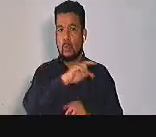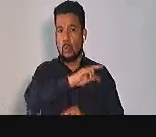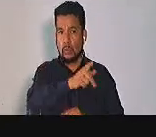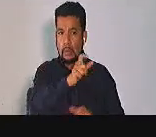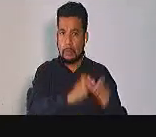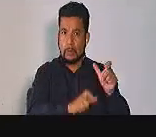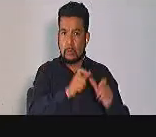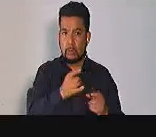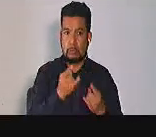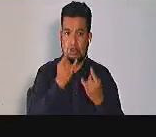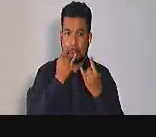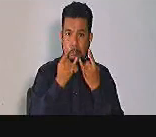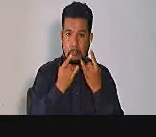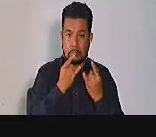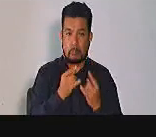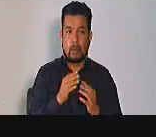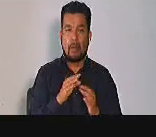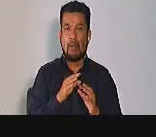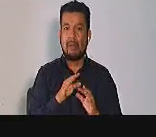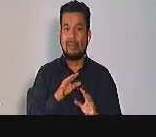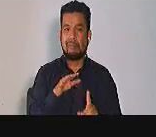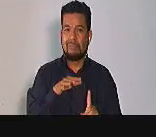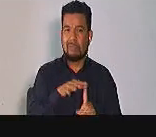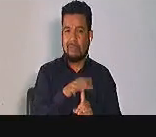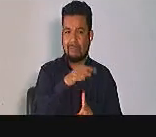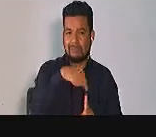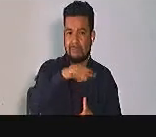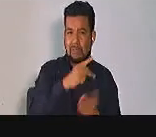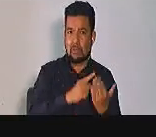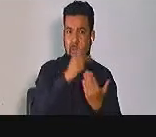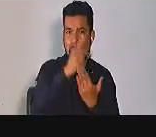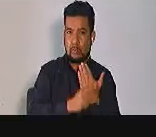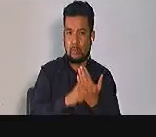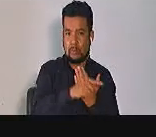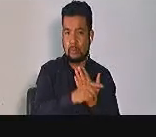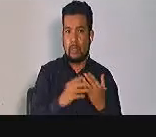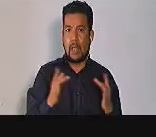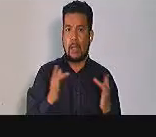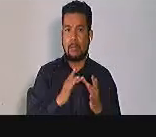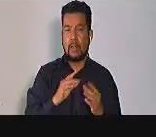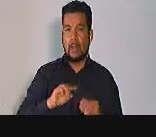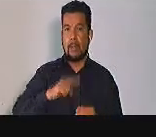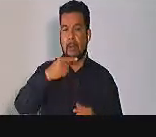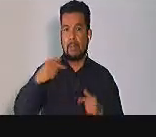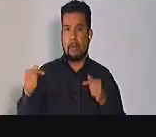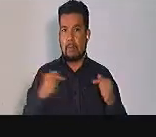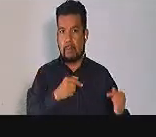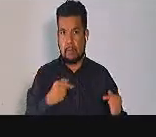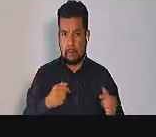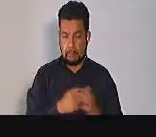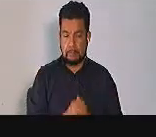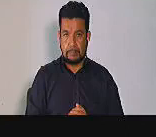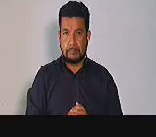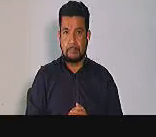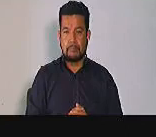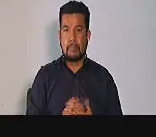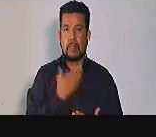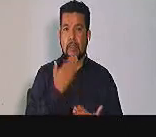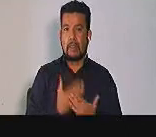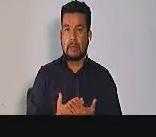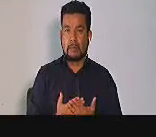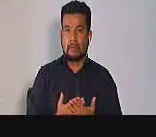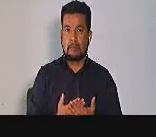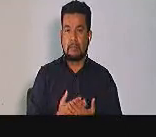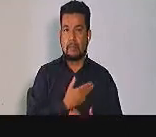personas que tienen incidencia en cada uno de los proyectos que estén para primer debate.